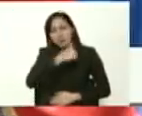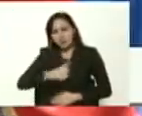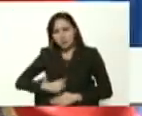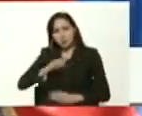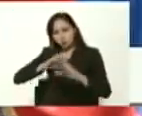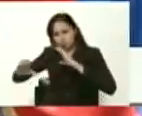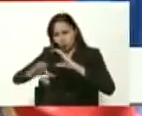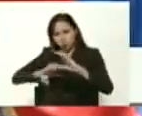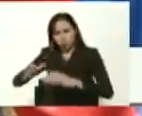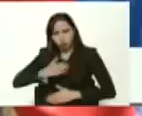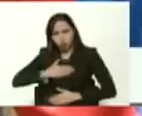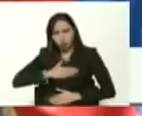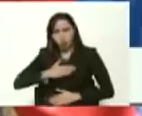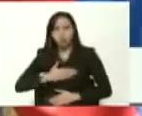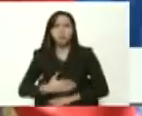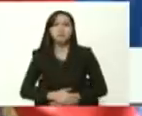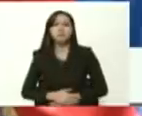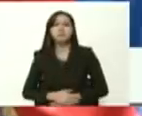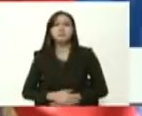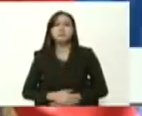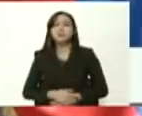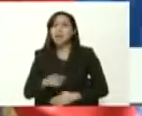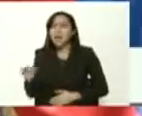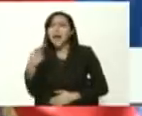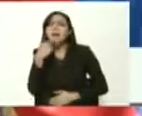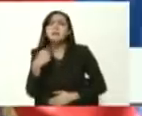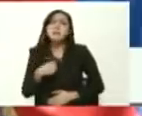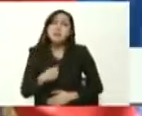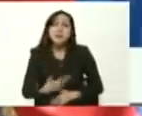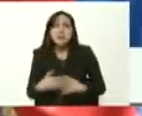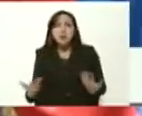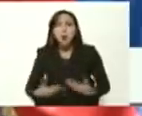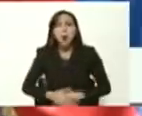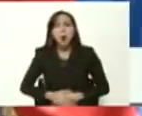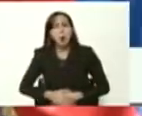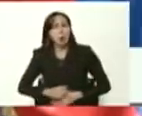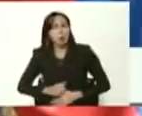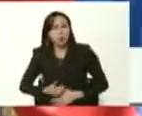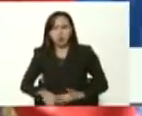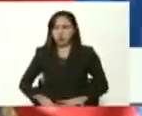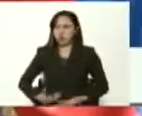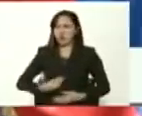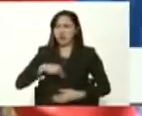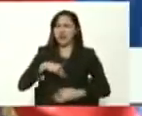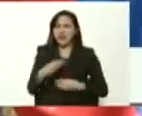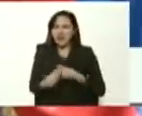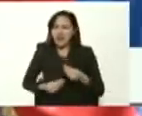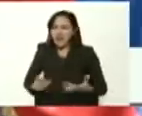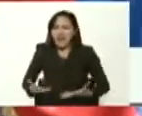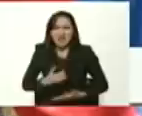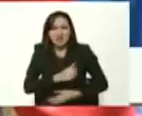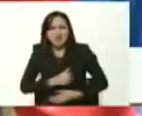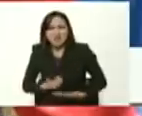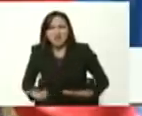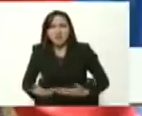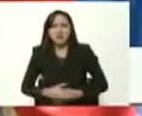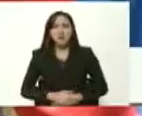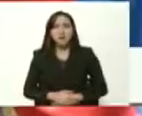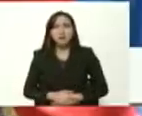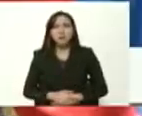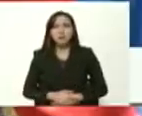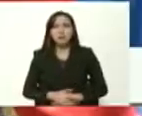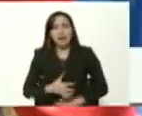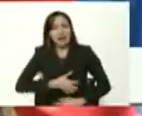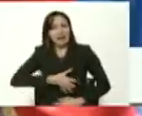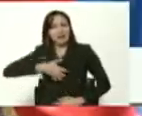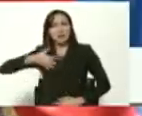República, Nicolás Maduro, y expresó su indignación total por